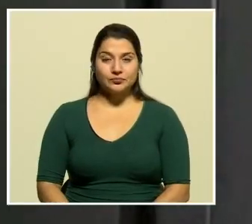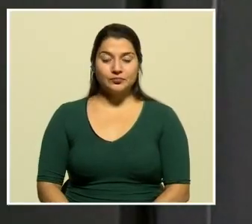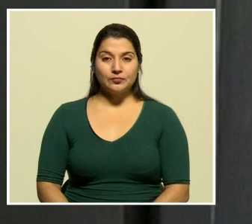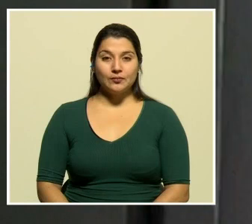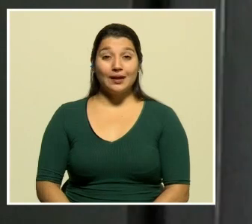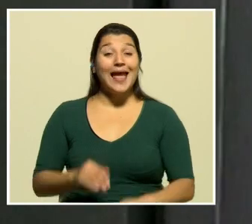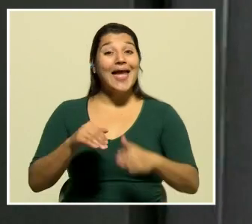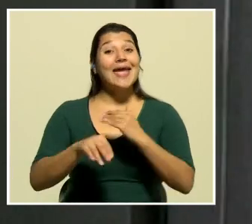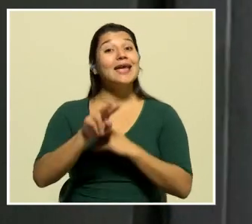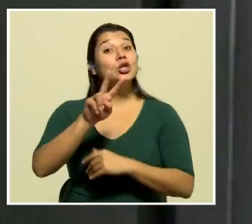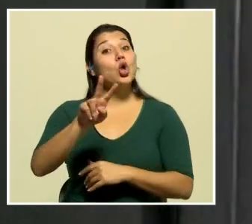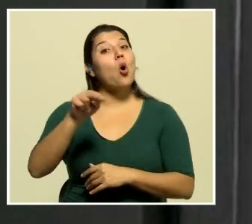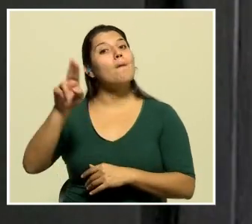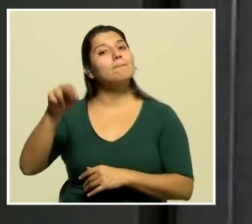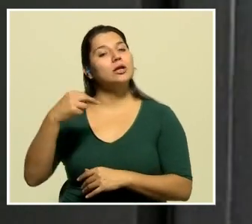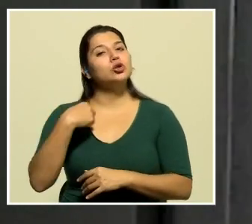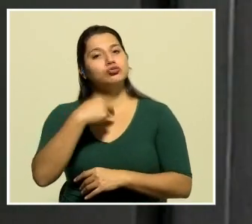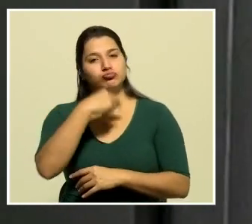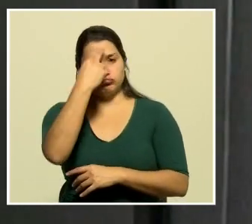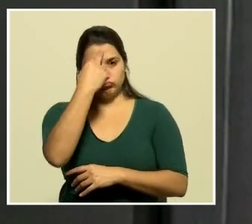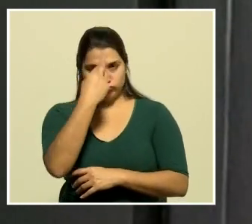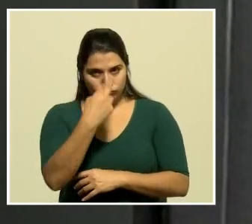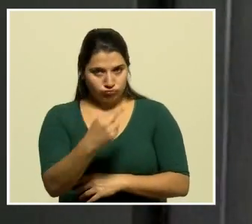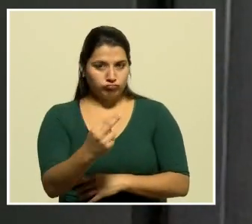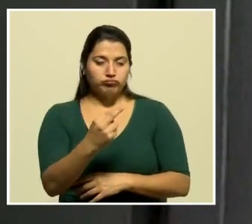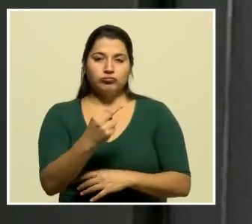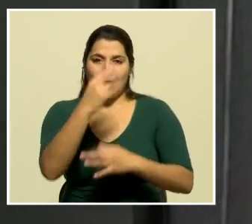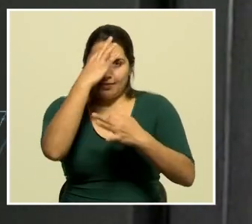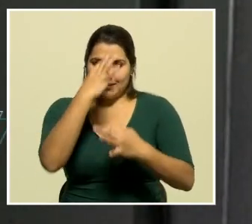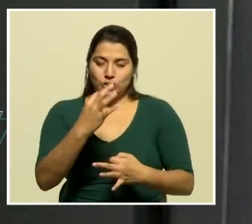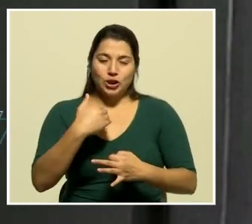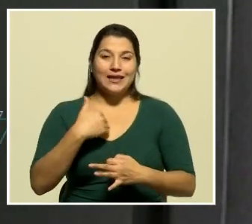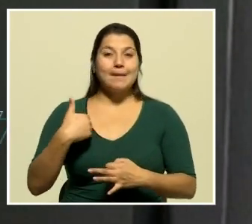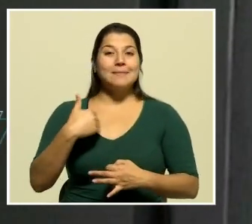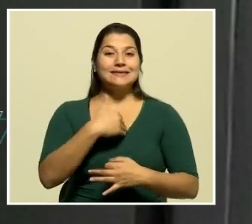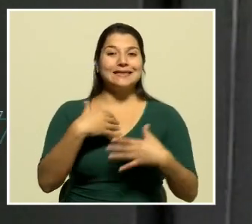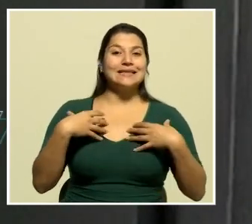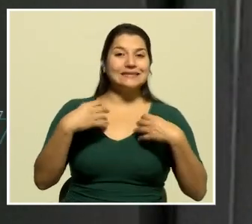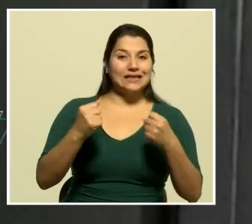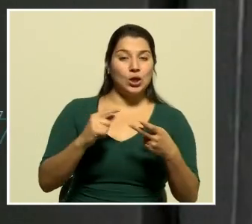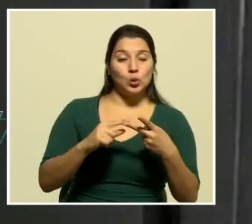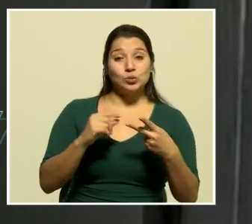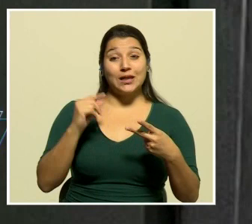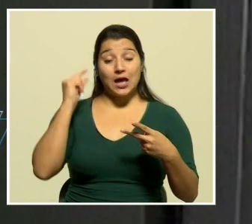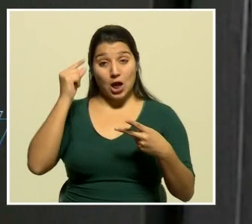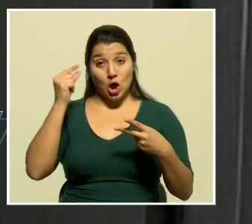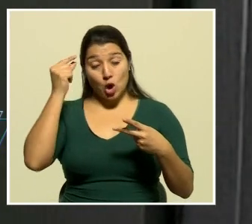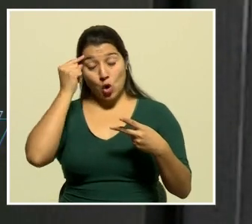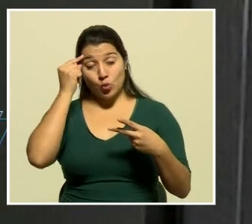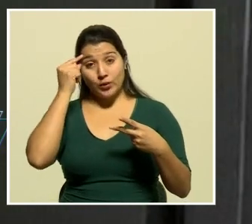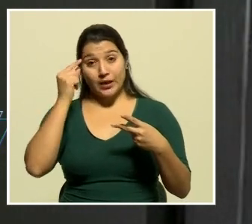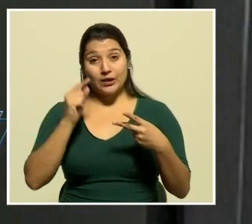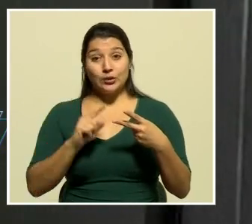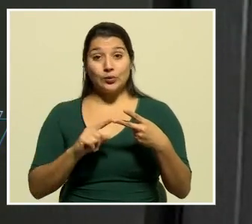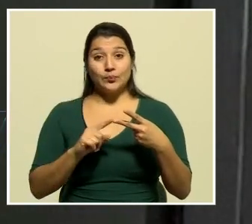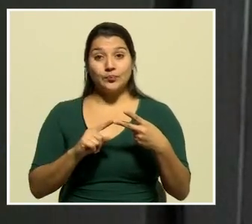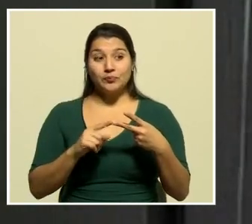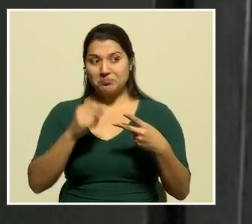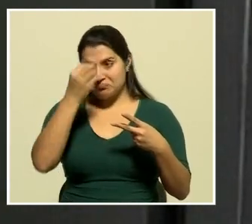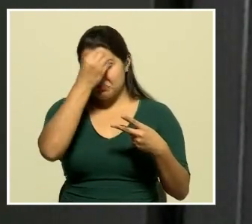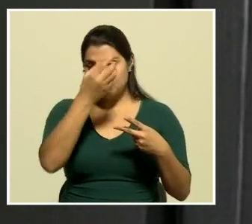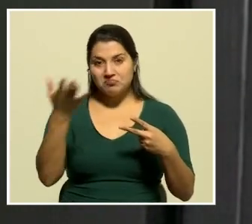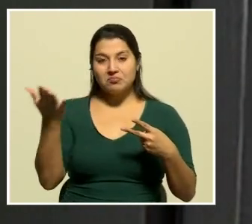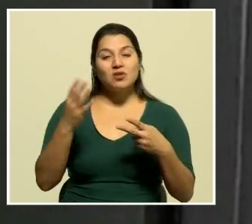En Dos Pinos somos respetuosos de las disposiciones que tanto el Ministerio de Salud como el gobierno han emitido